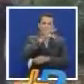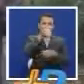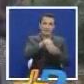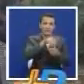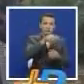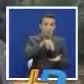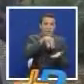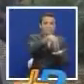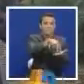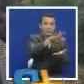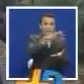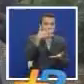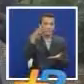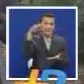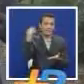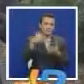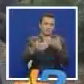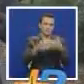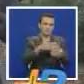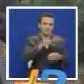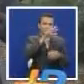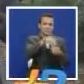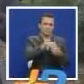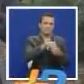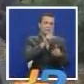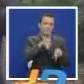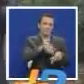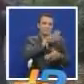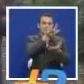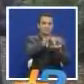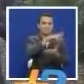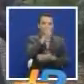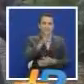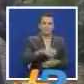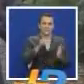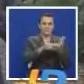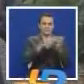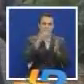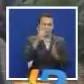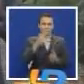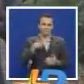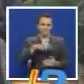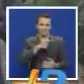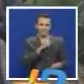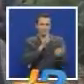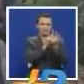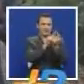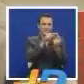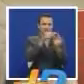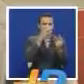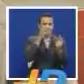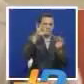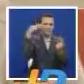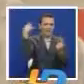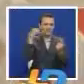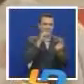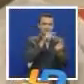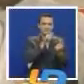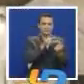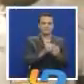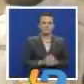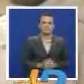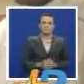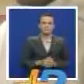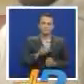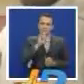forma parte de la selección de Isabela que estará en Brasil 2014. En exclusiva, lo visitamos en territorio francés. ¿Cuál es tu opinión